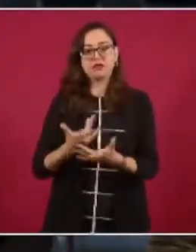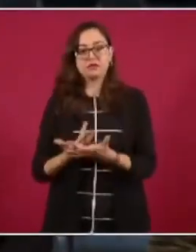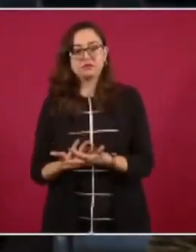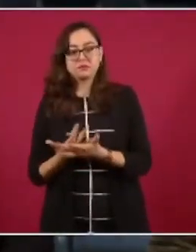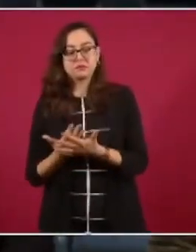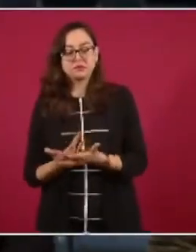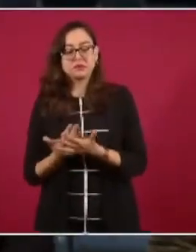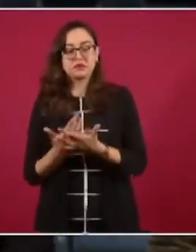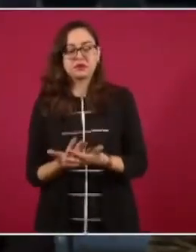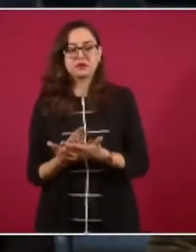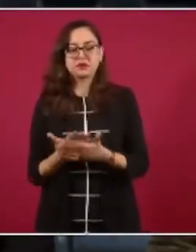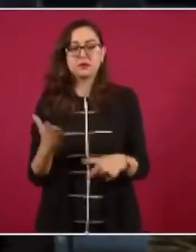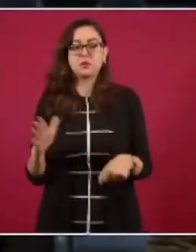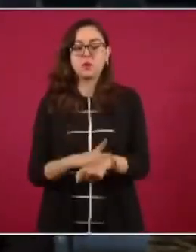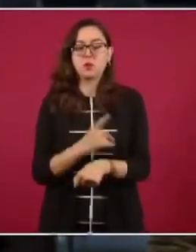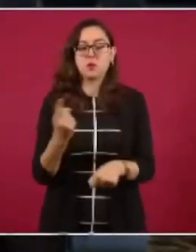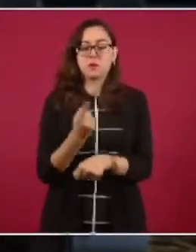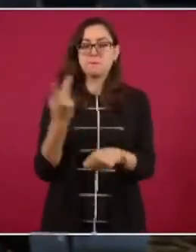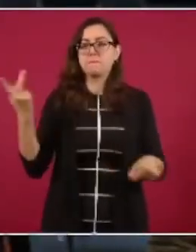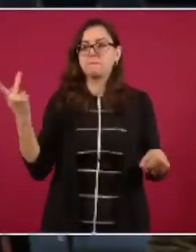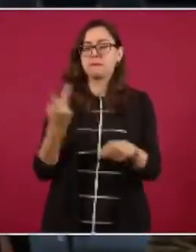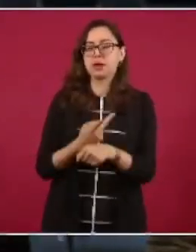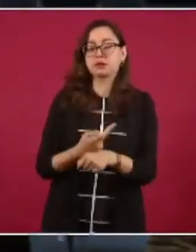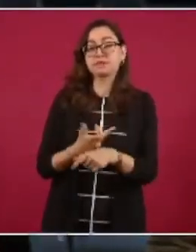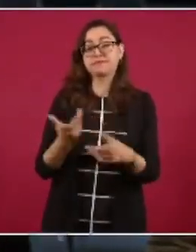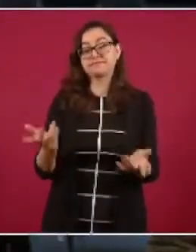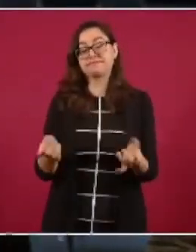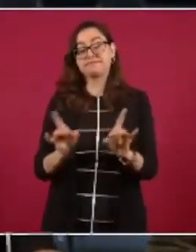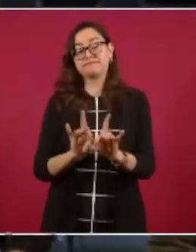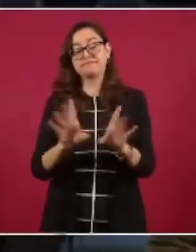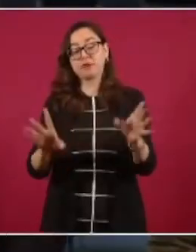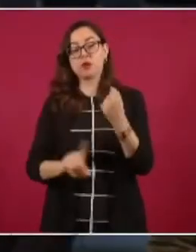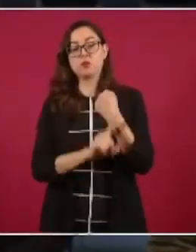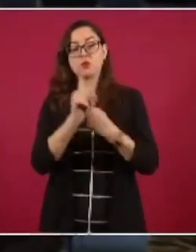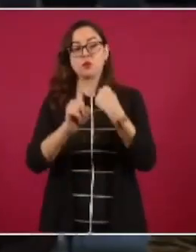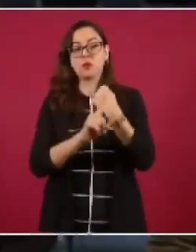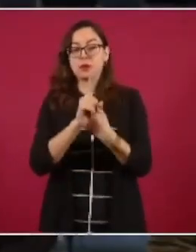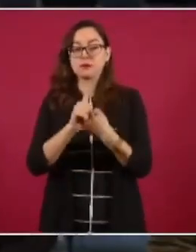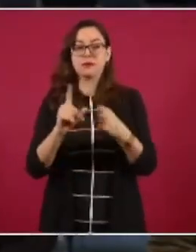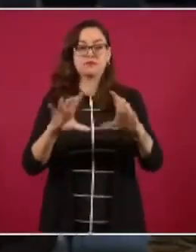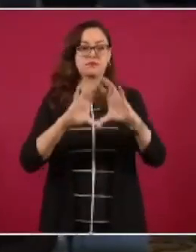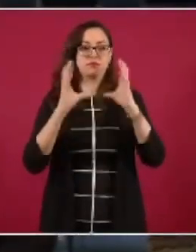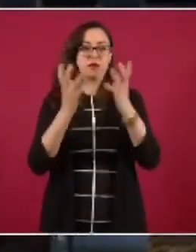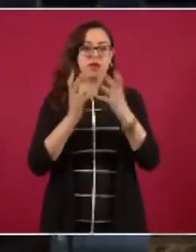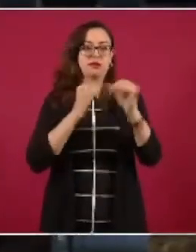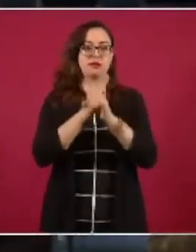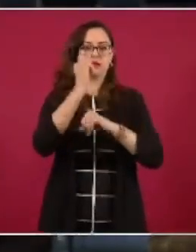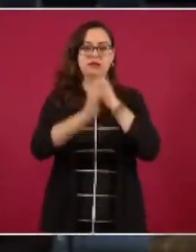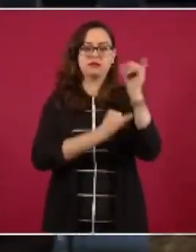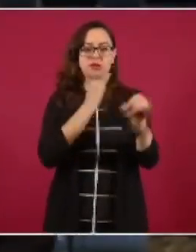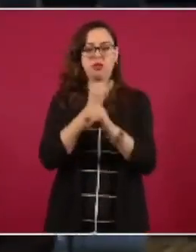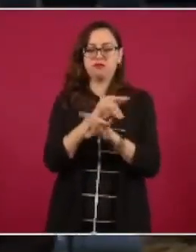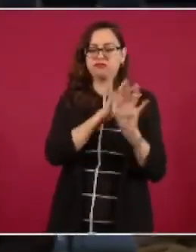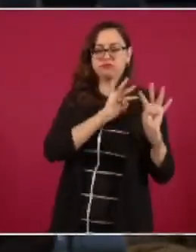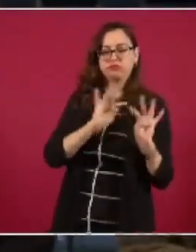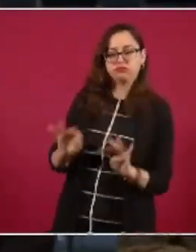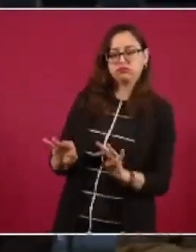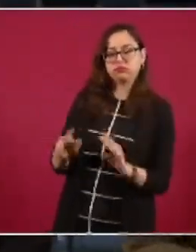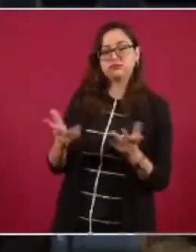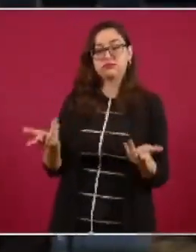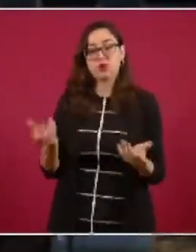la diferencia, la divergencia de opiniones entre el presidente y la Corte, y diputados y